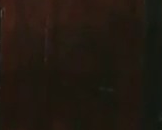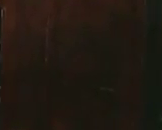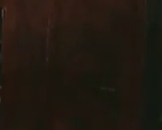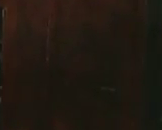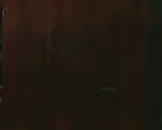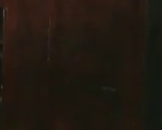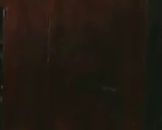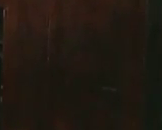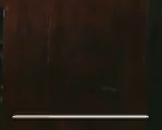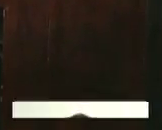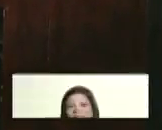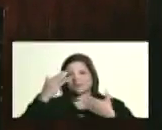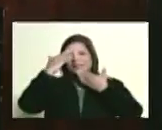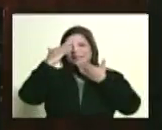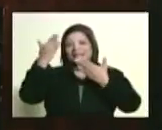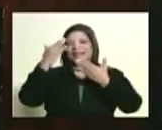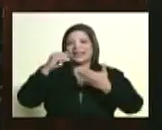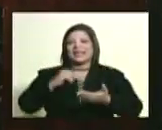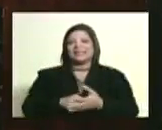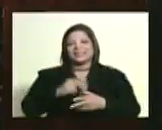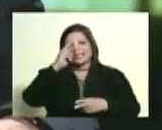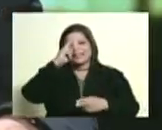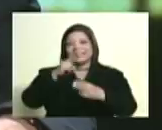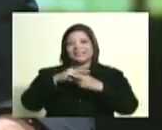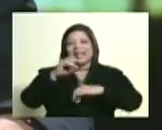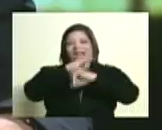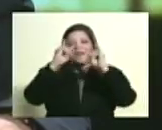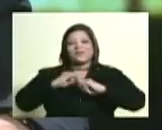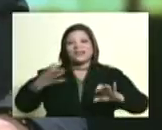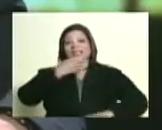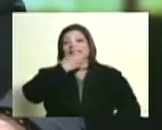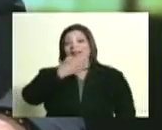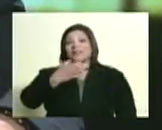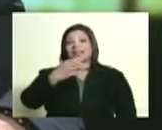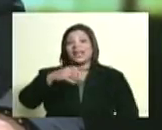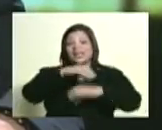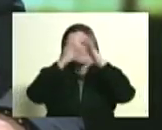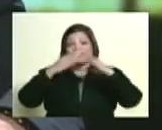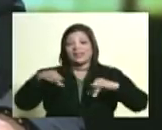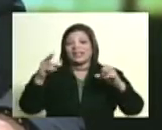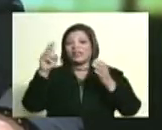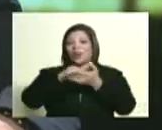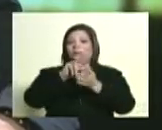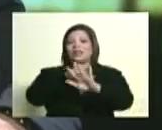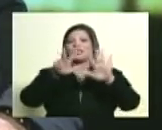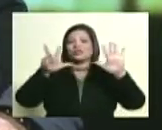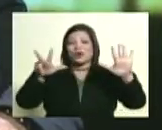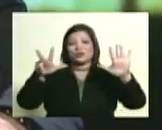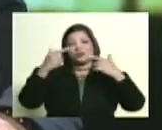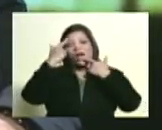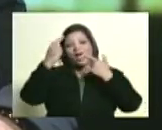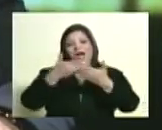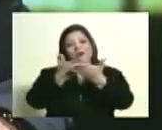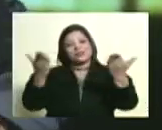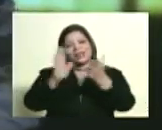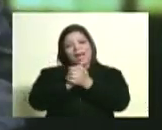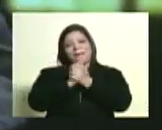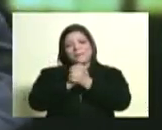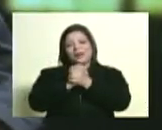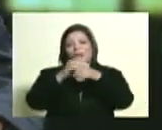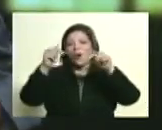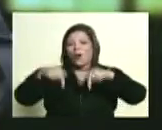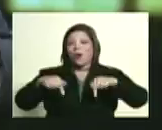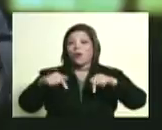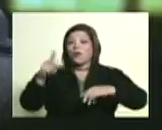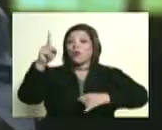nuestra. Gracias, Ali. Muchas gracias, Néstor. Éxito. Gracias. Feliz Navidad y sí, feliz 2018. Feliz 2018. Lo mismo le digo a ustedes, amigas y amigos, porque hoy es